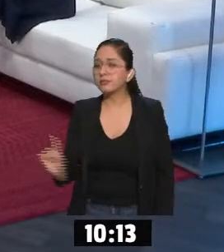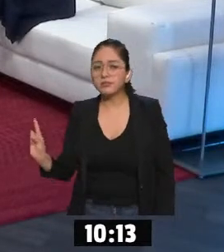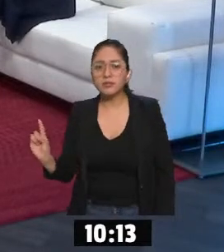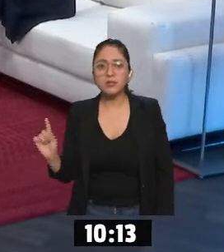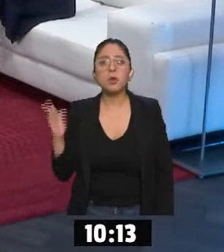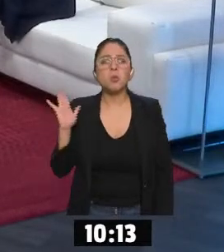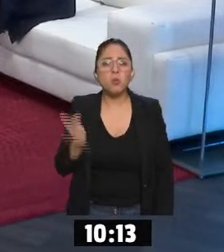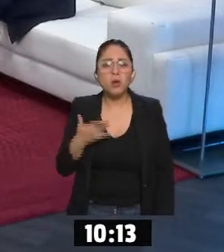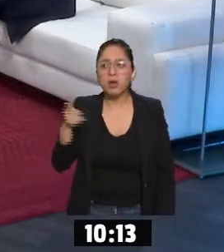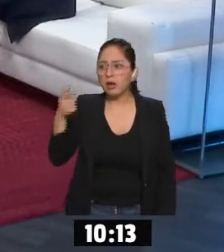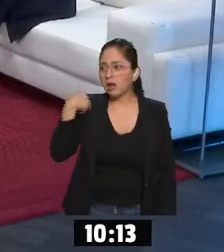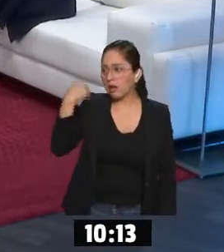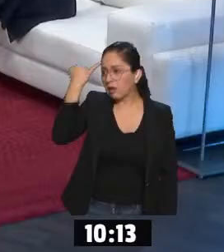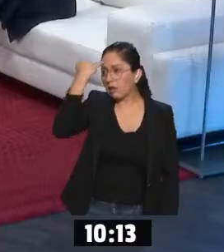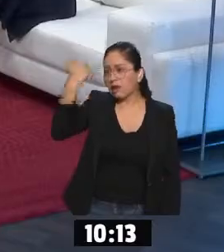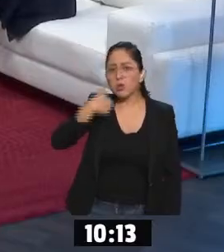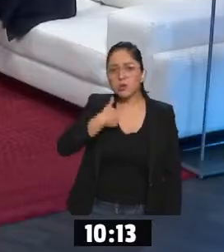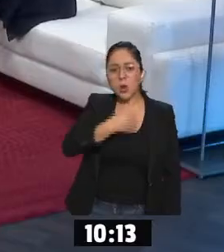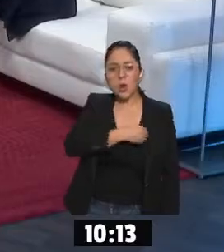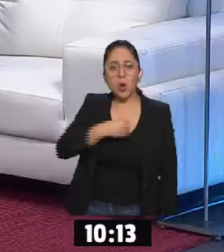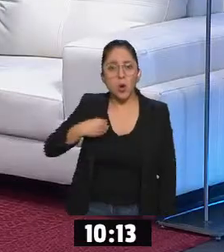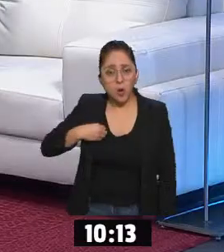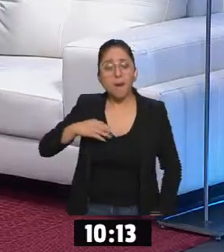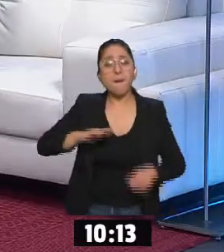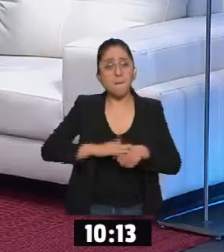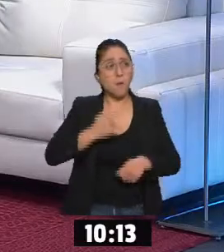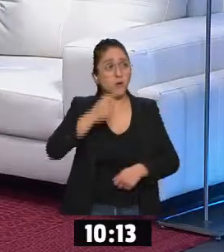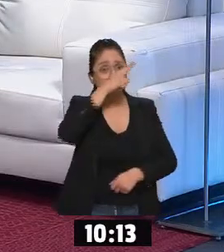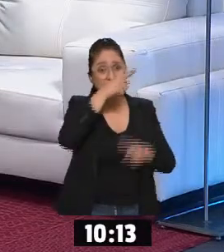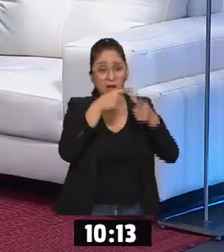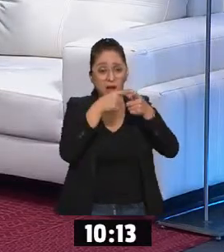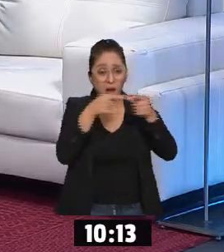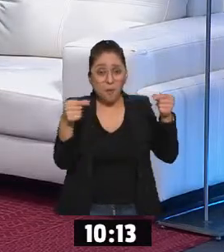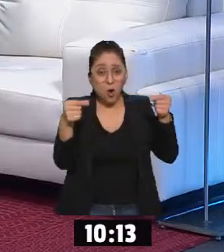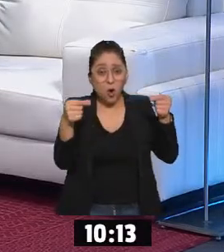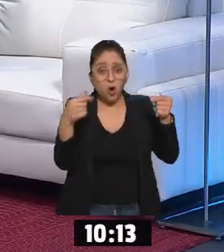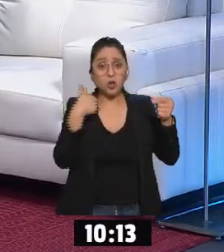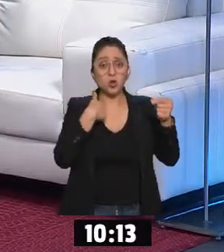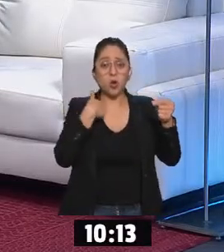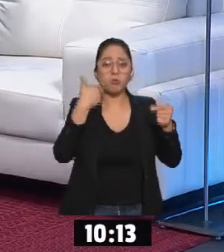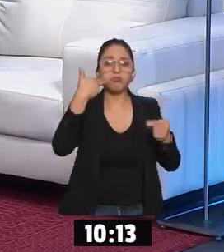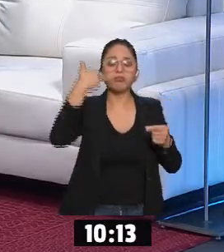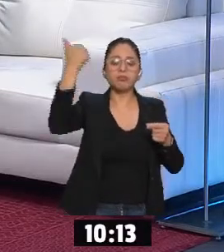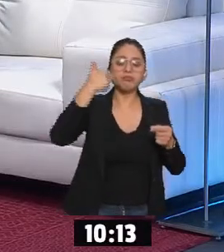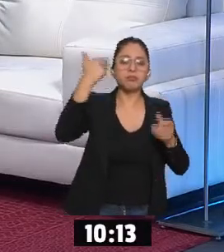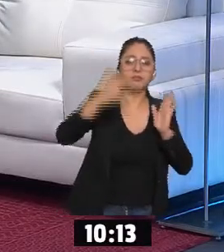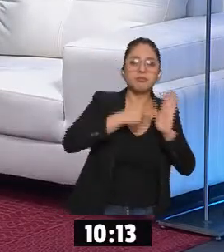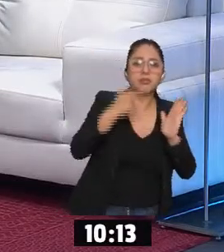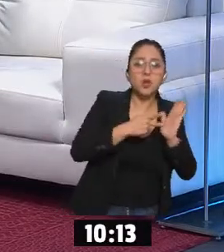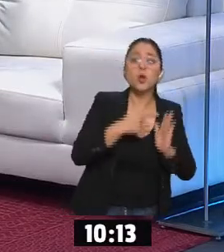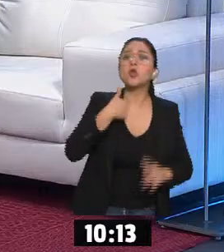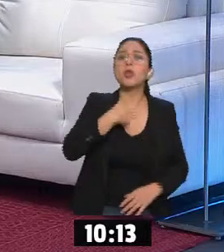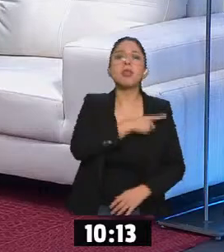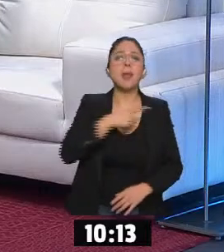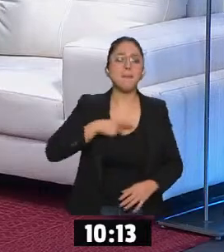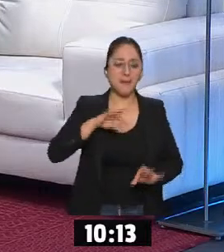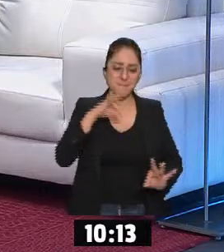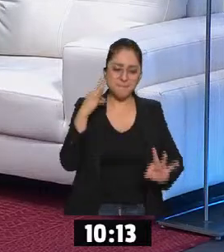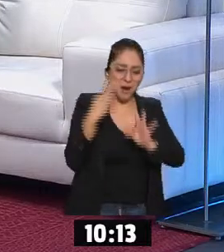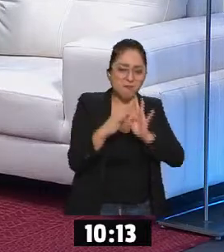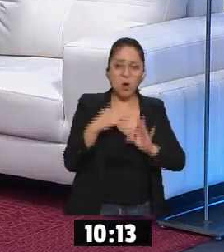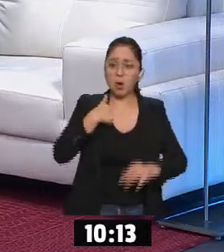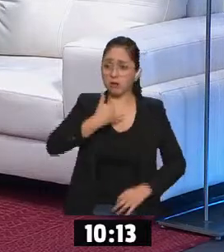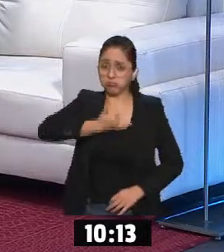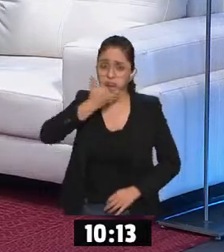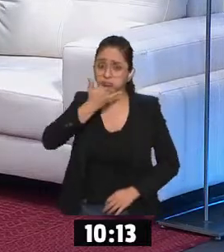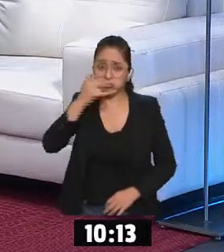obligación. Híjole. Por eso el nivel de suicidio en Japón. No. Sí. Porque o soy perfecto, no me equivoco, y todo sale como tiene que